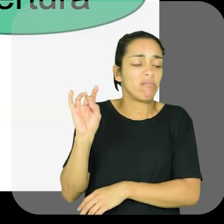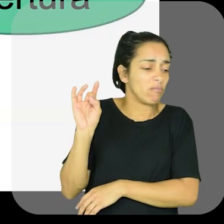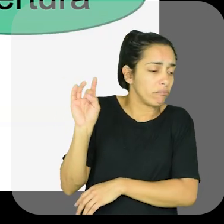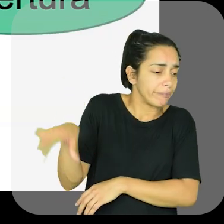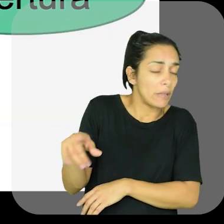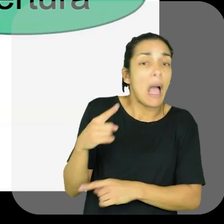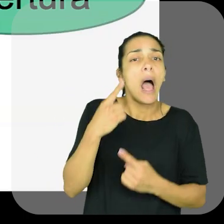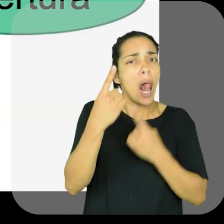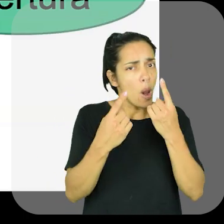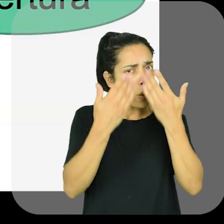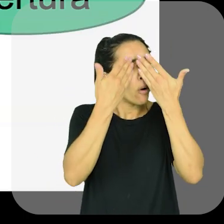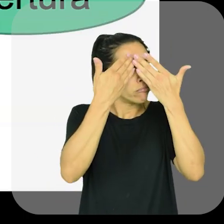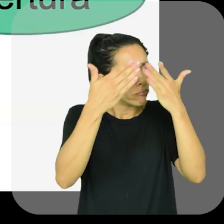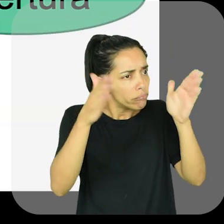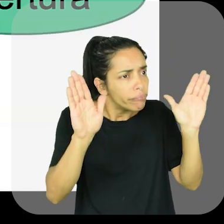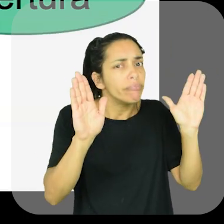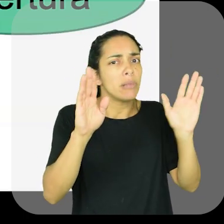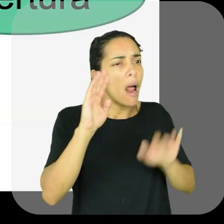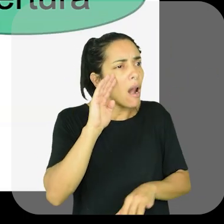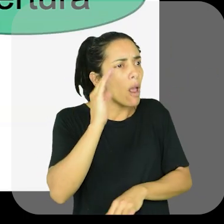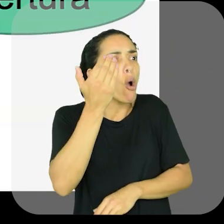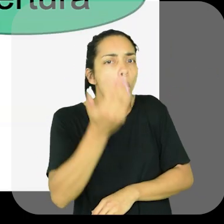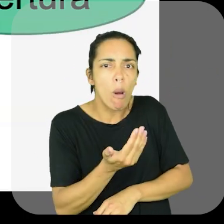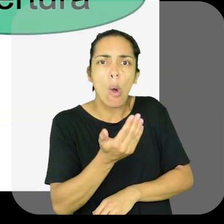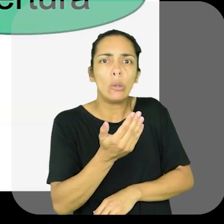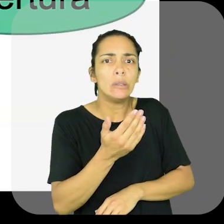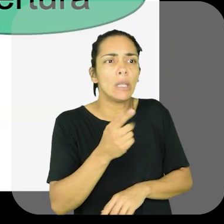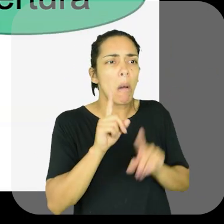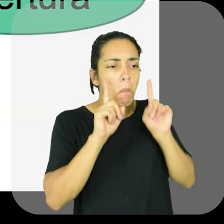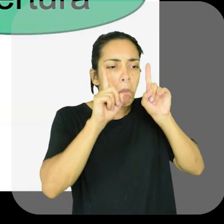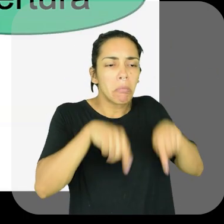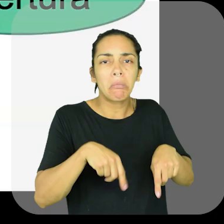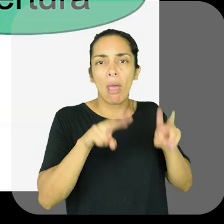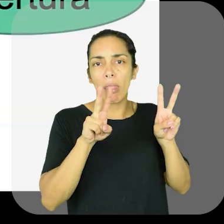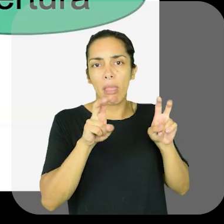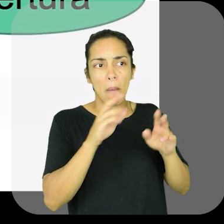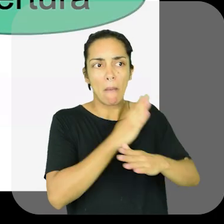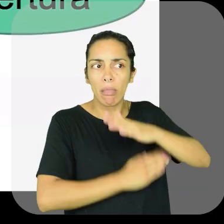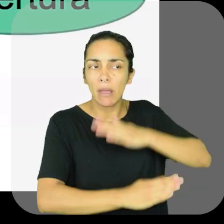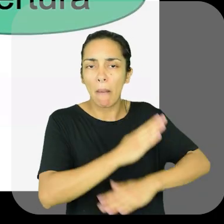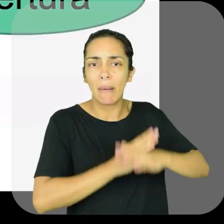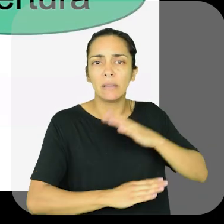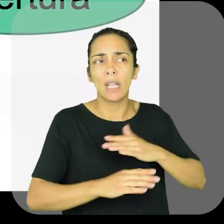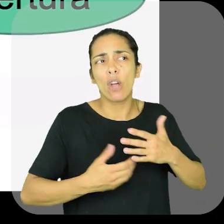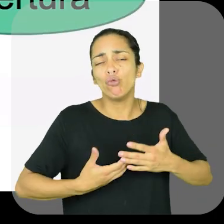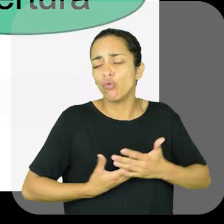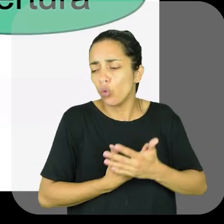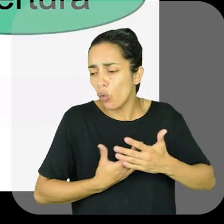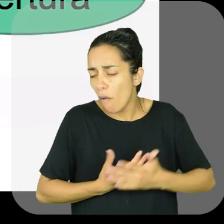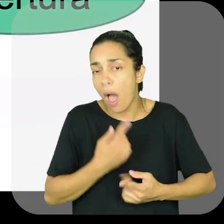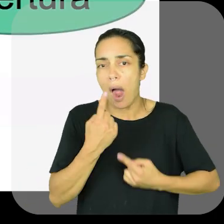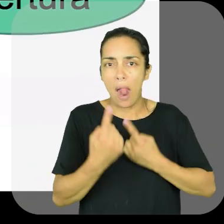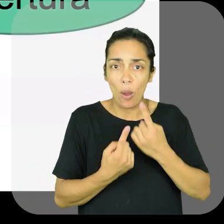con apertura, algunos reconocen que desconocen del tema, que están frustrados,